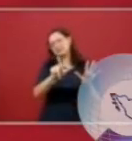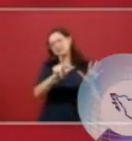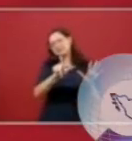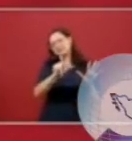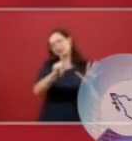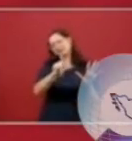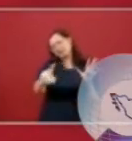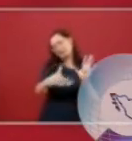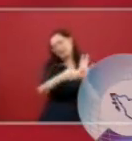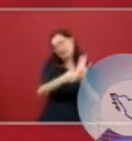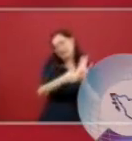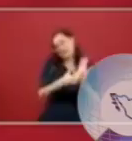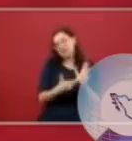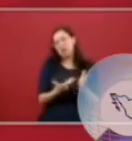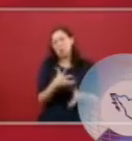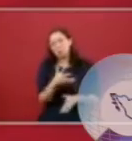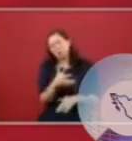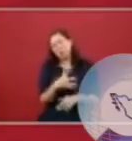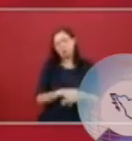no es despreciable.